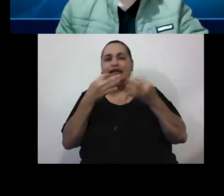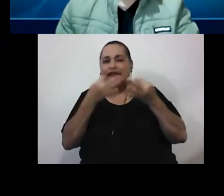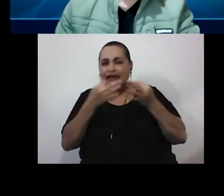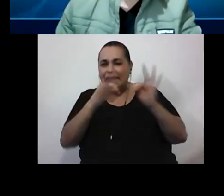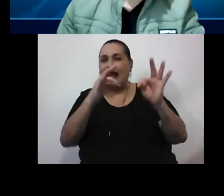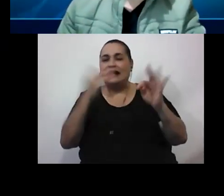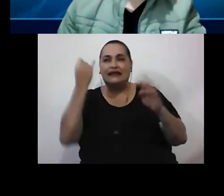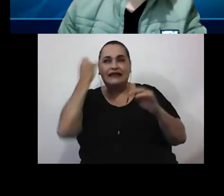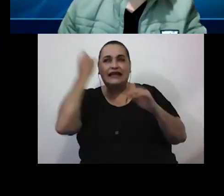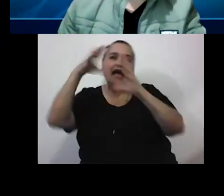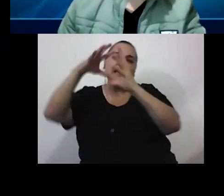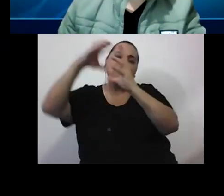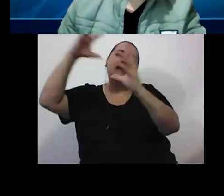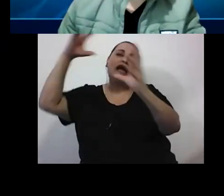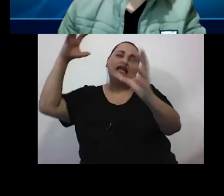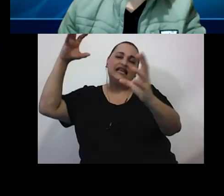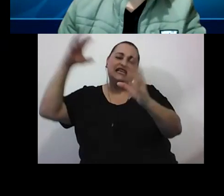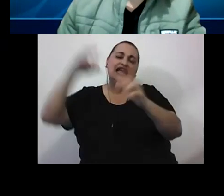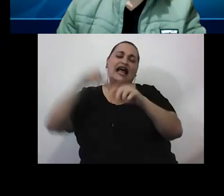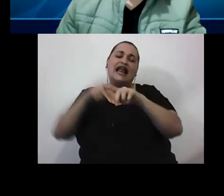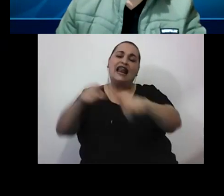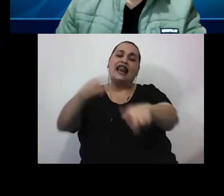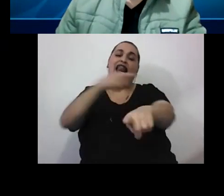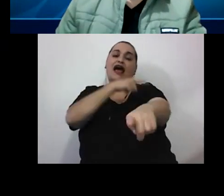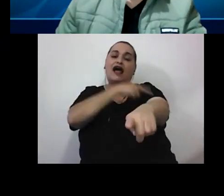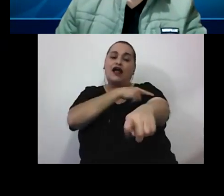imaginar a largo plazo.